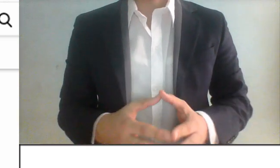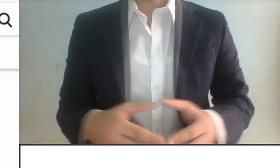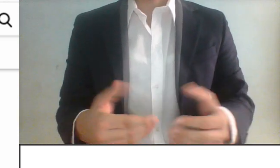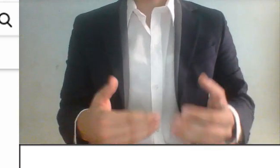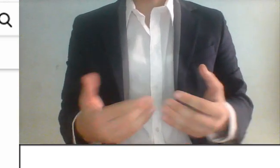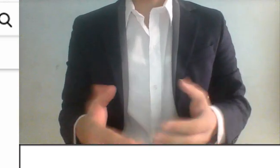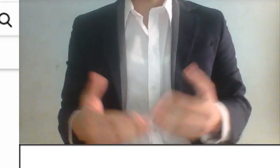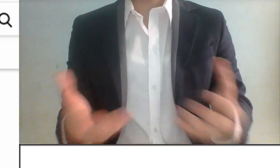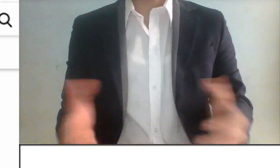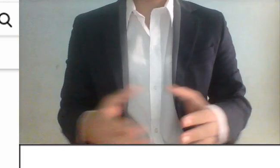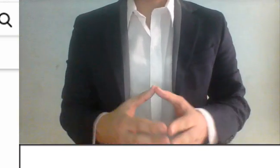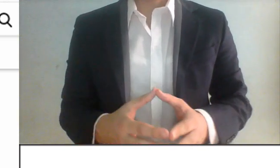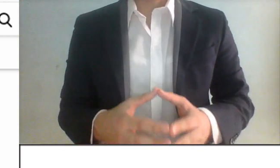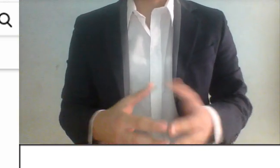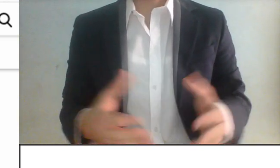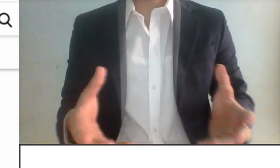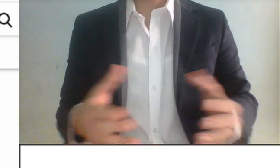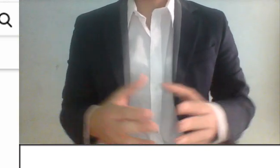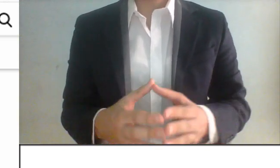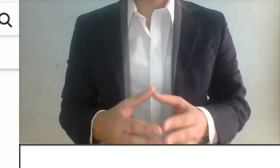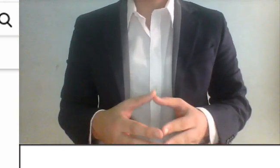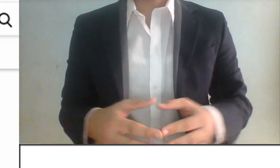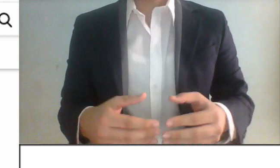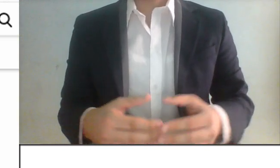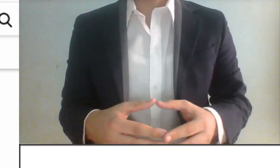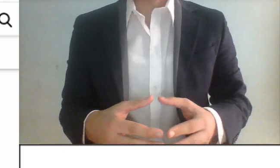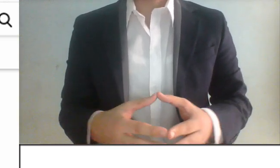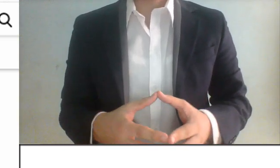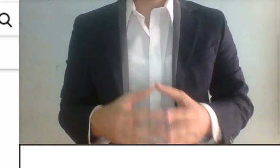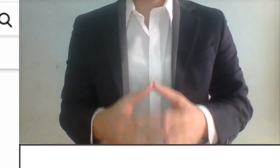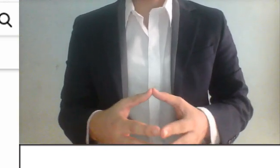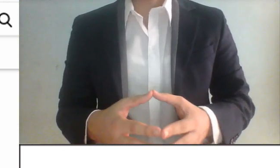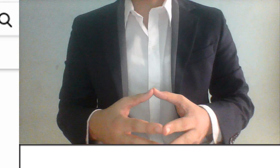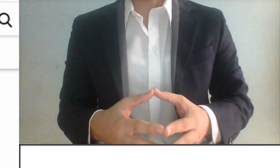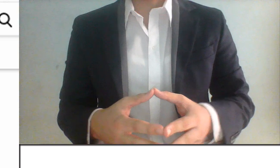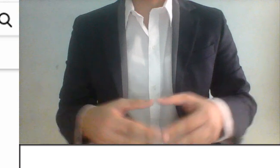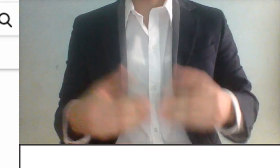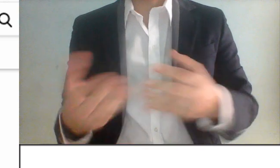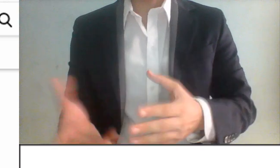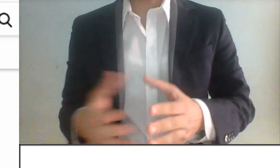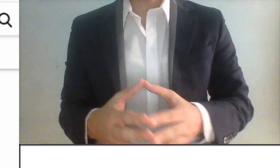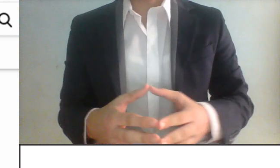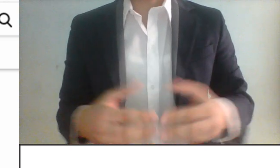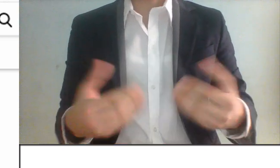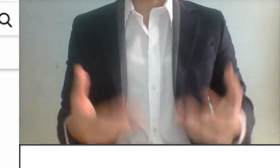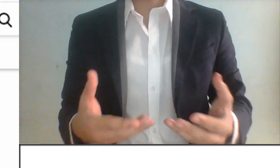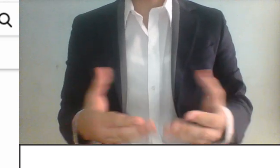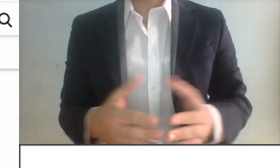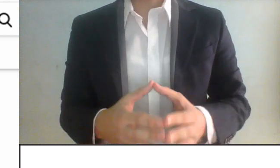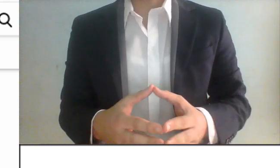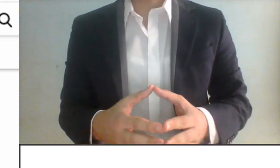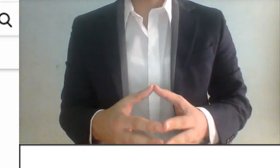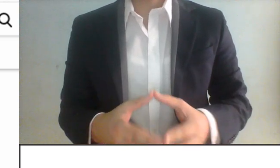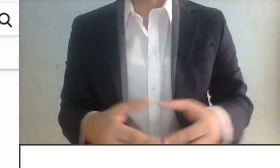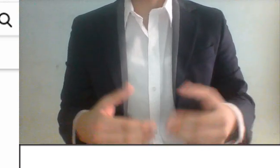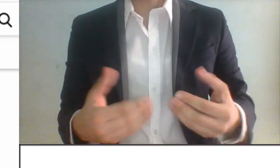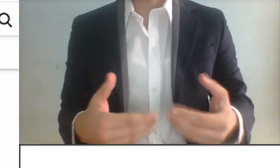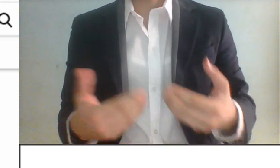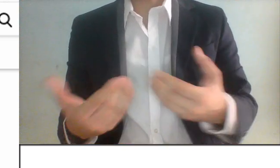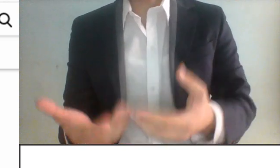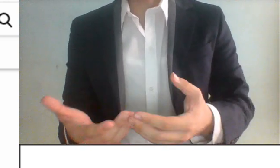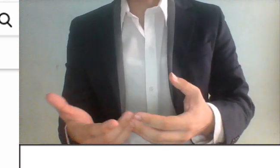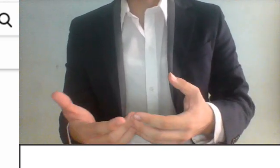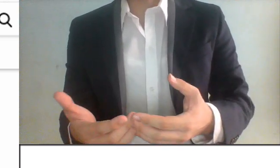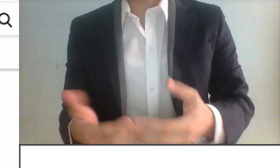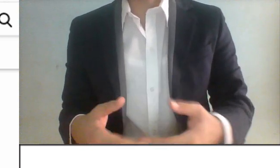a hacerlo en donde bueno quién es esta jueza nada más y nada menos que maría dolores núñez solorio la cual es básicamente titular el